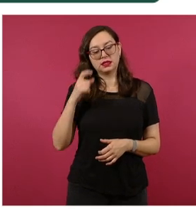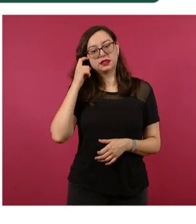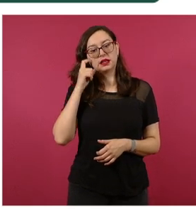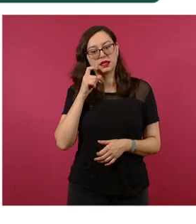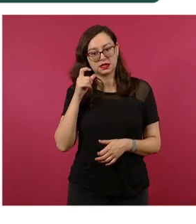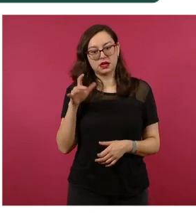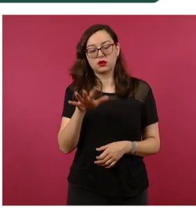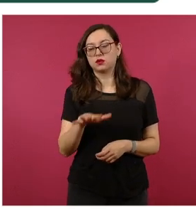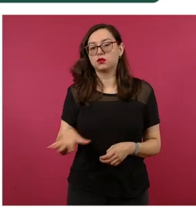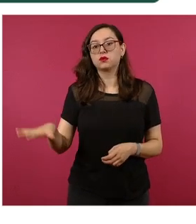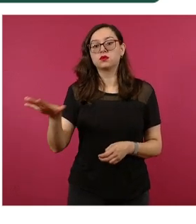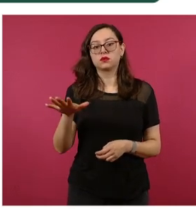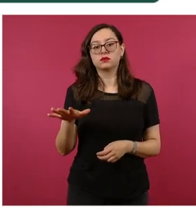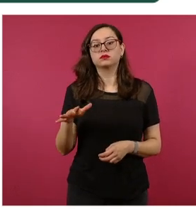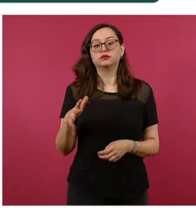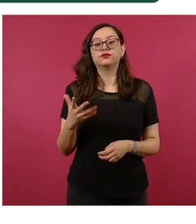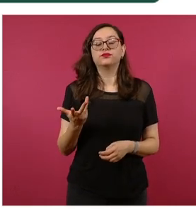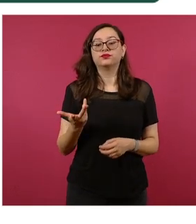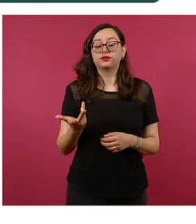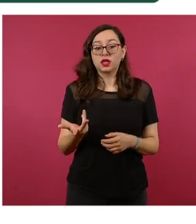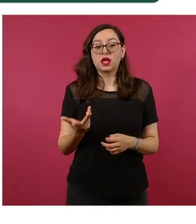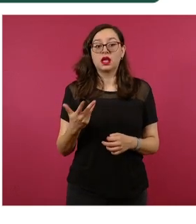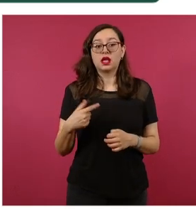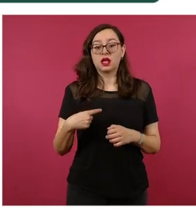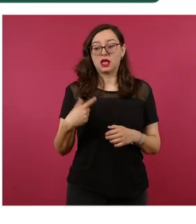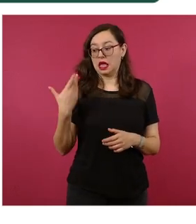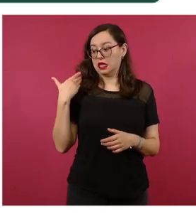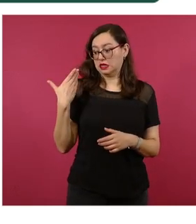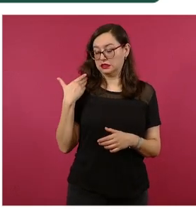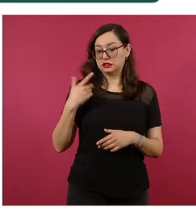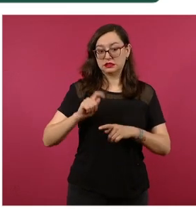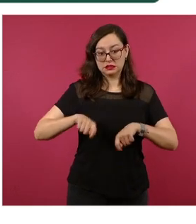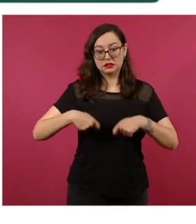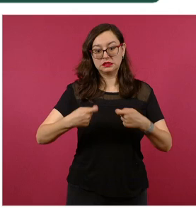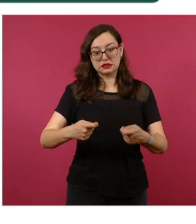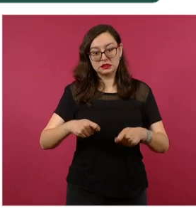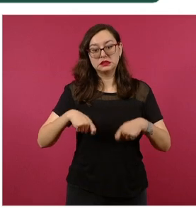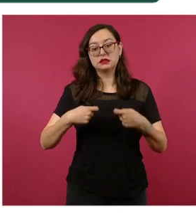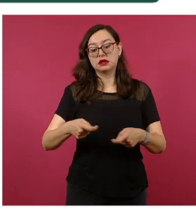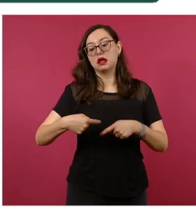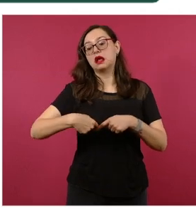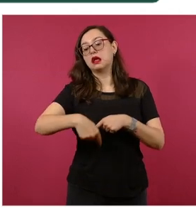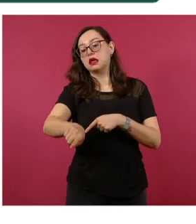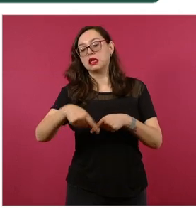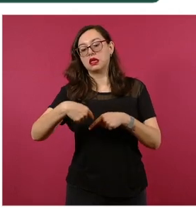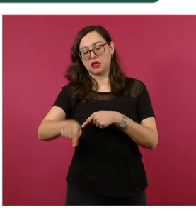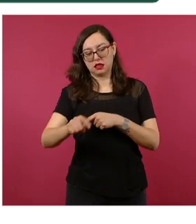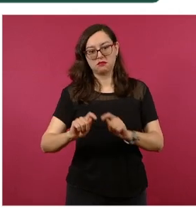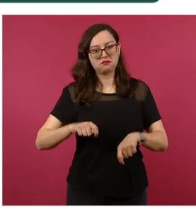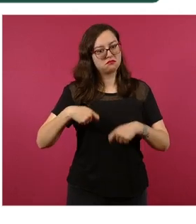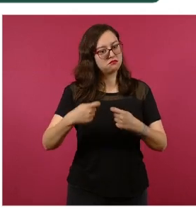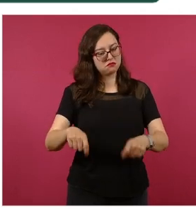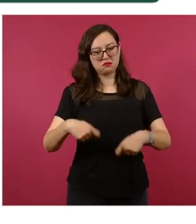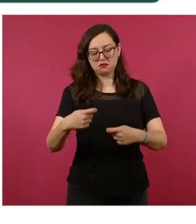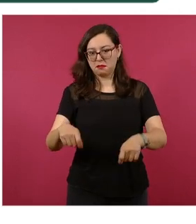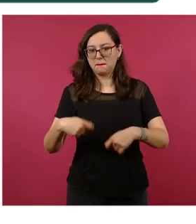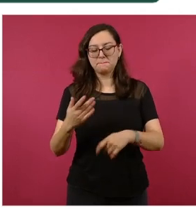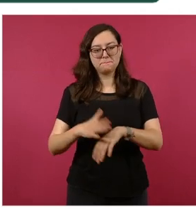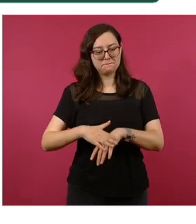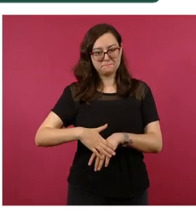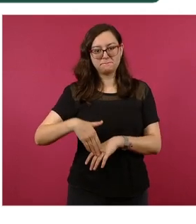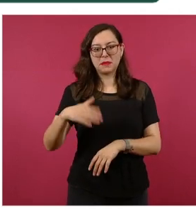pasado, fuimos a entregar las primeras tarjetas, el resto se entregan esta semana con la secretaria Ariadna Montiel, con el doctor Calderón Alipi.